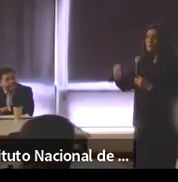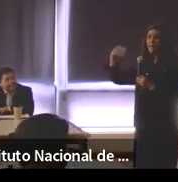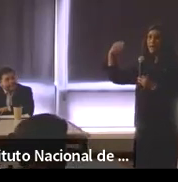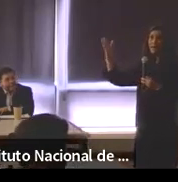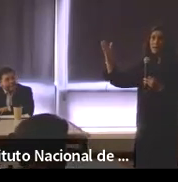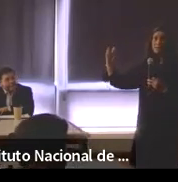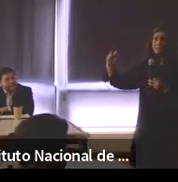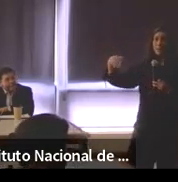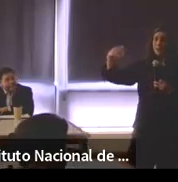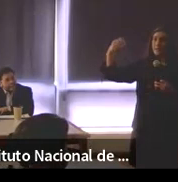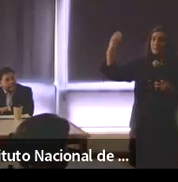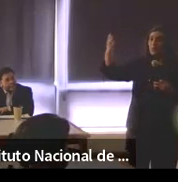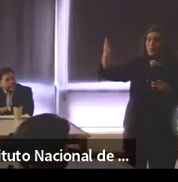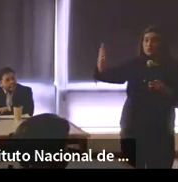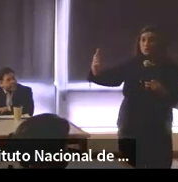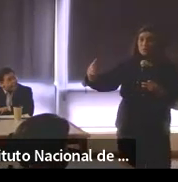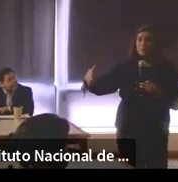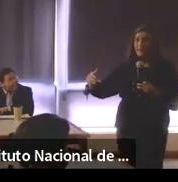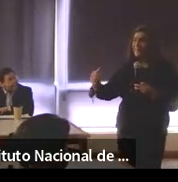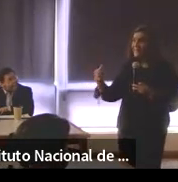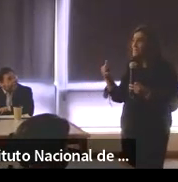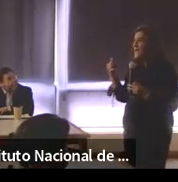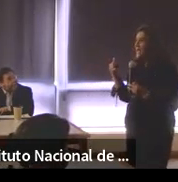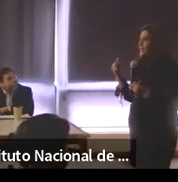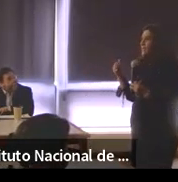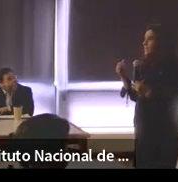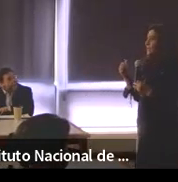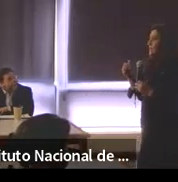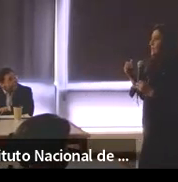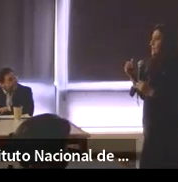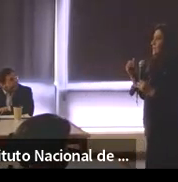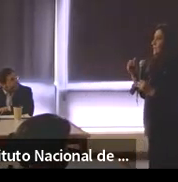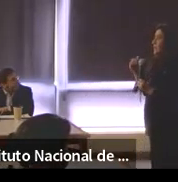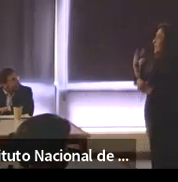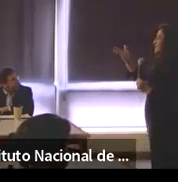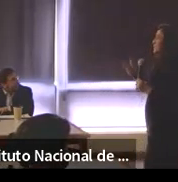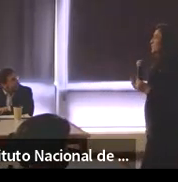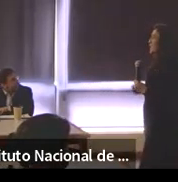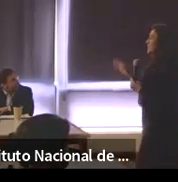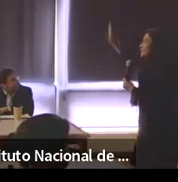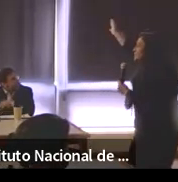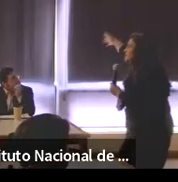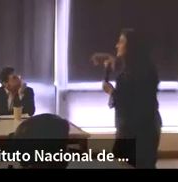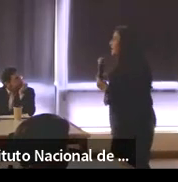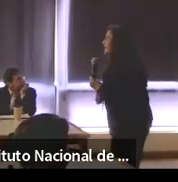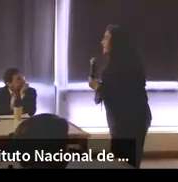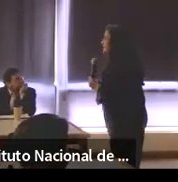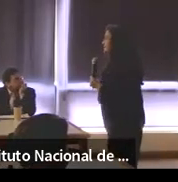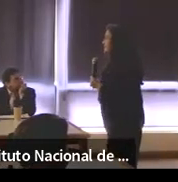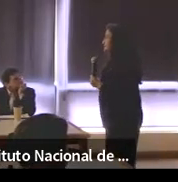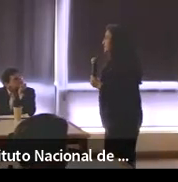las escaleras el esposo la llamada Cuál es el punto crítico no te